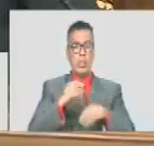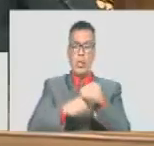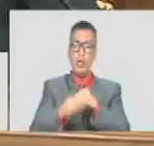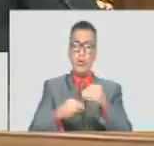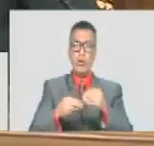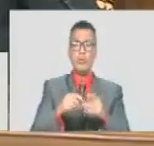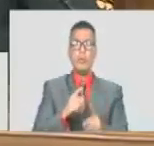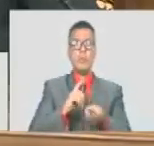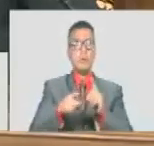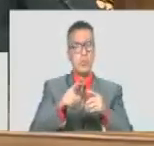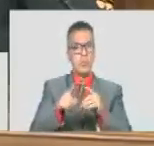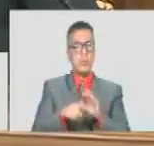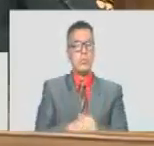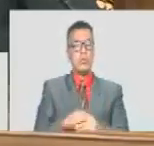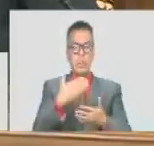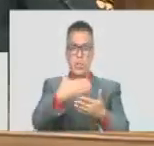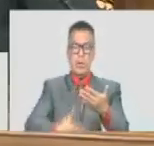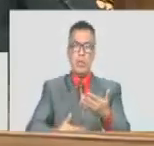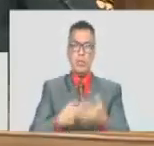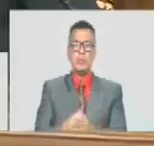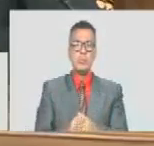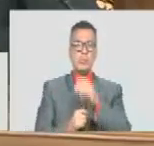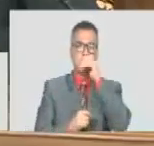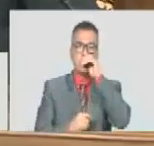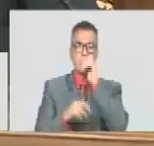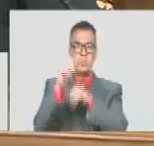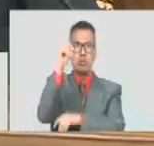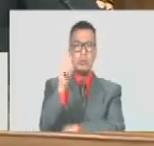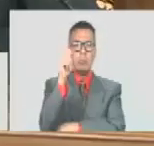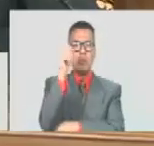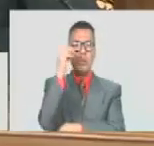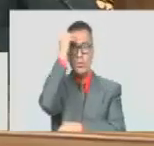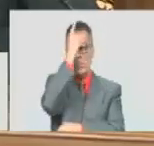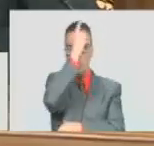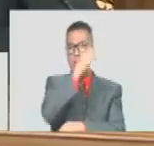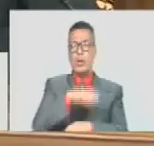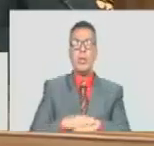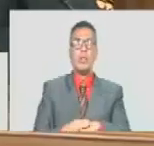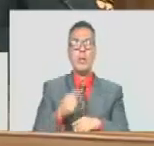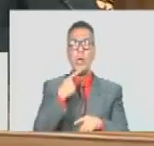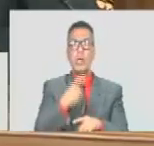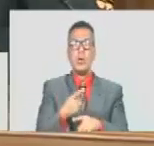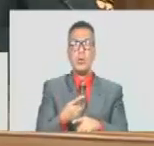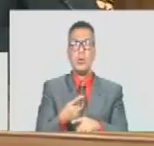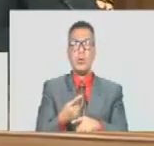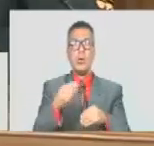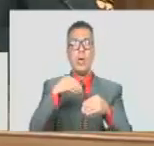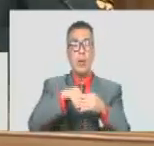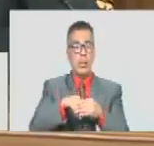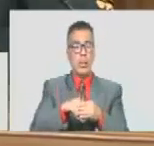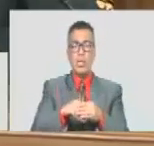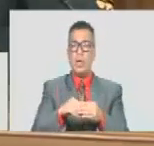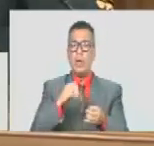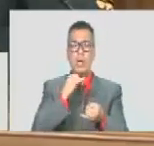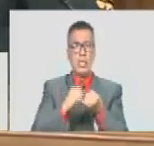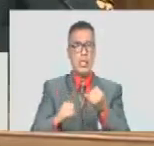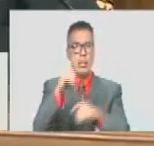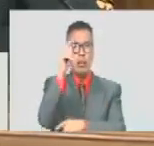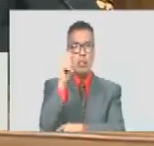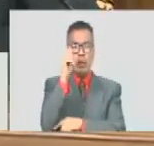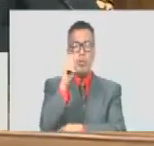cometidos. Leído el oficio, el diputado Diosdado Cabello Rondón propuso el allanamiento de la inmunidad